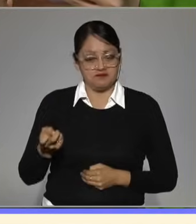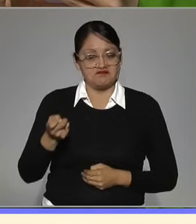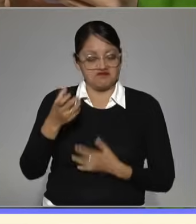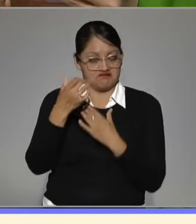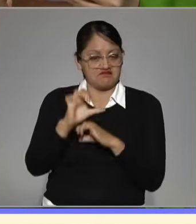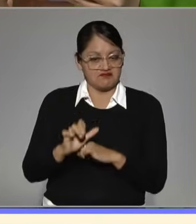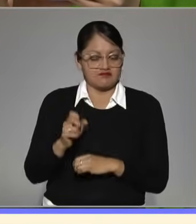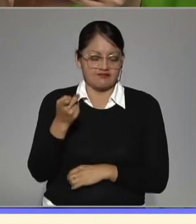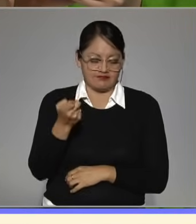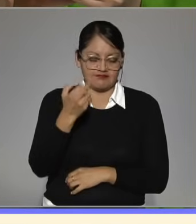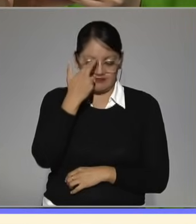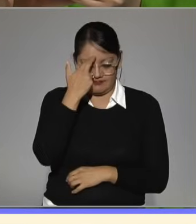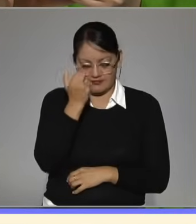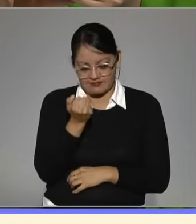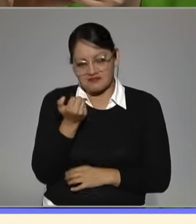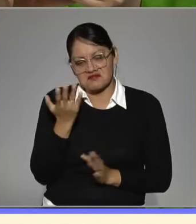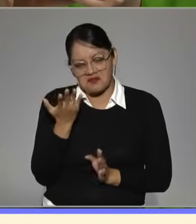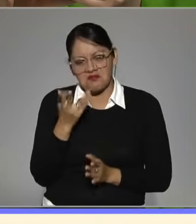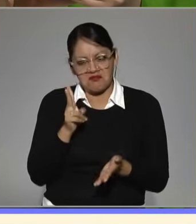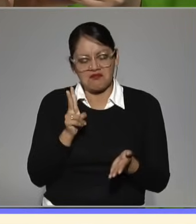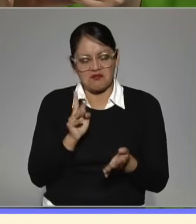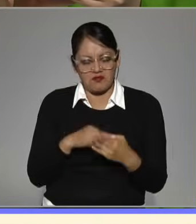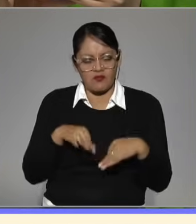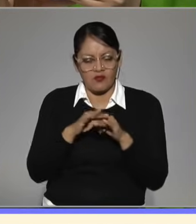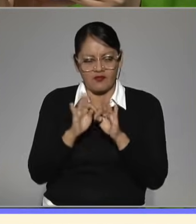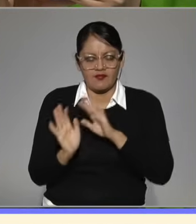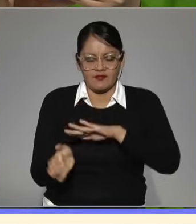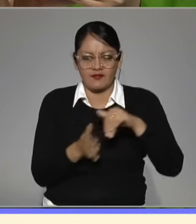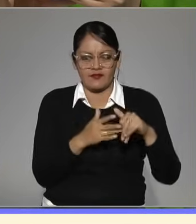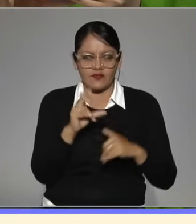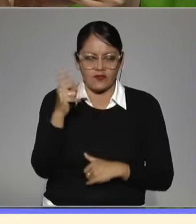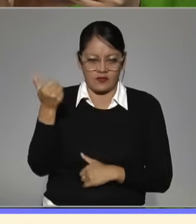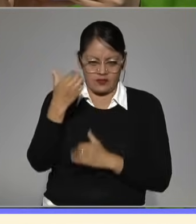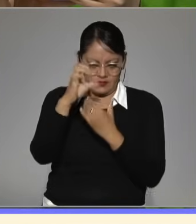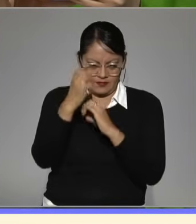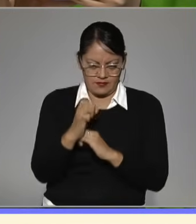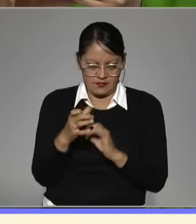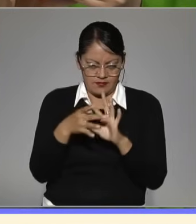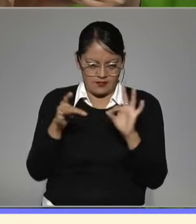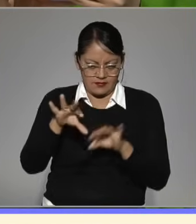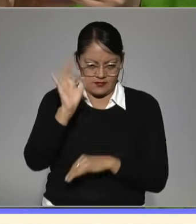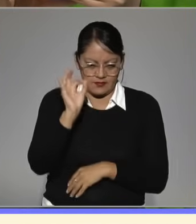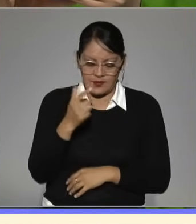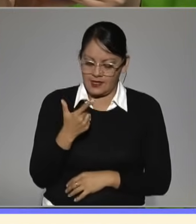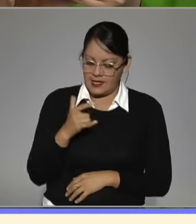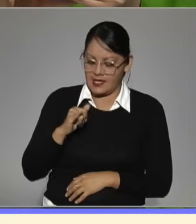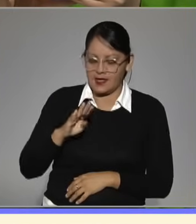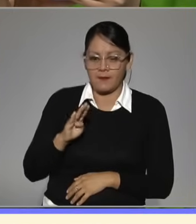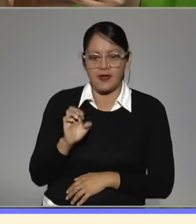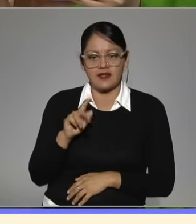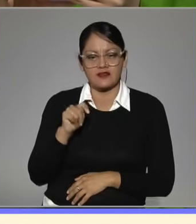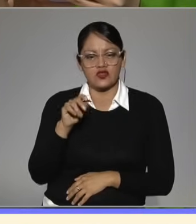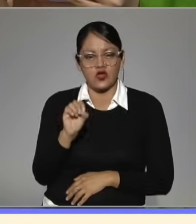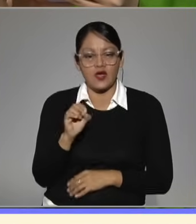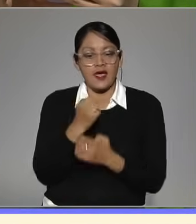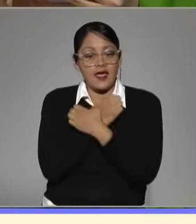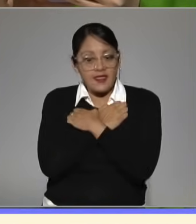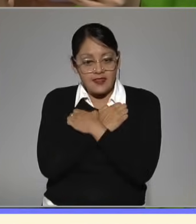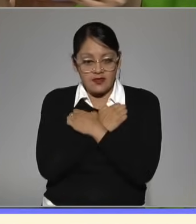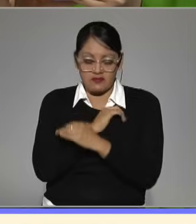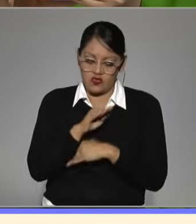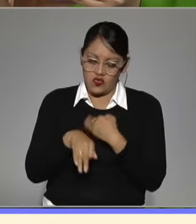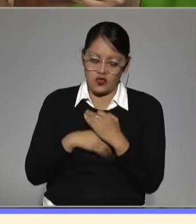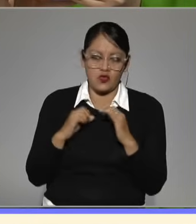opinión muy válida. Y tenemos acá otro que nos dicen, Gilberto dice, la educación y todos los